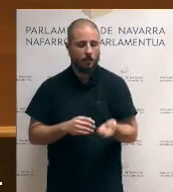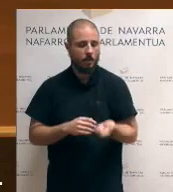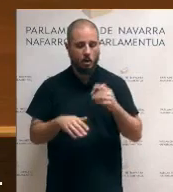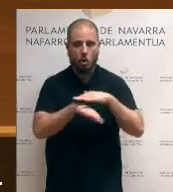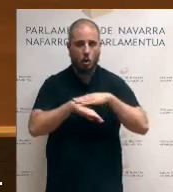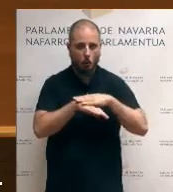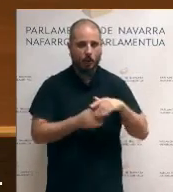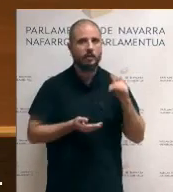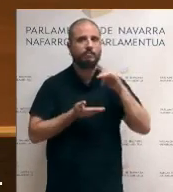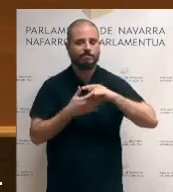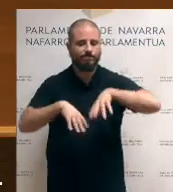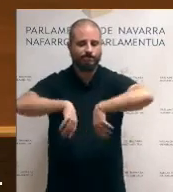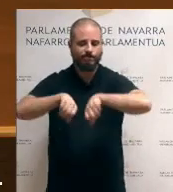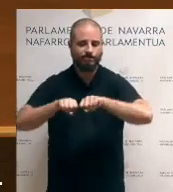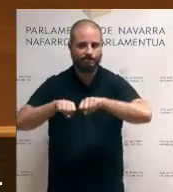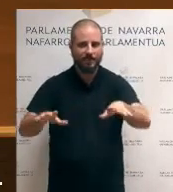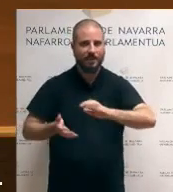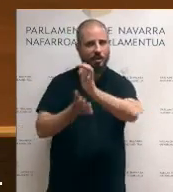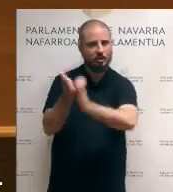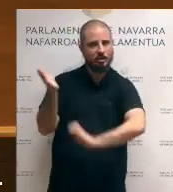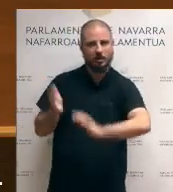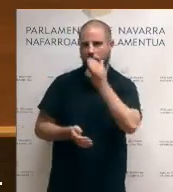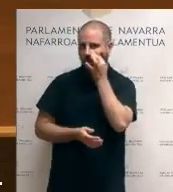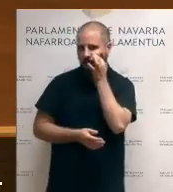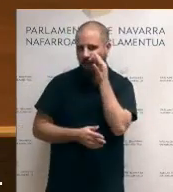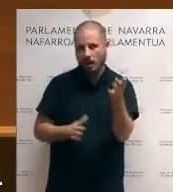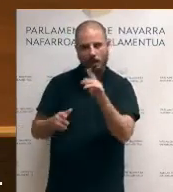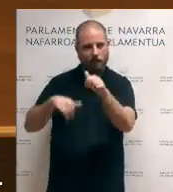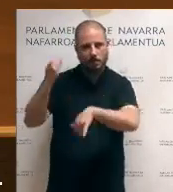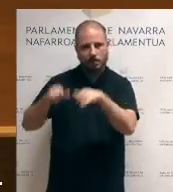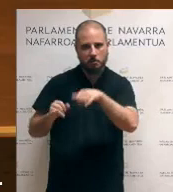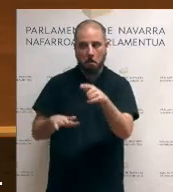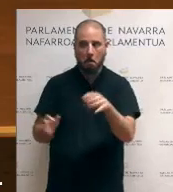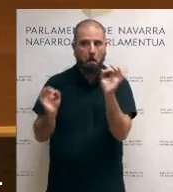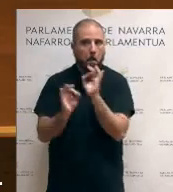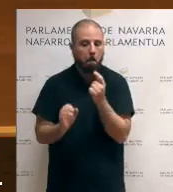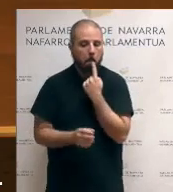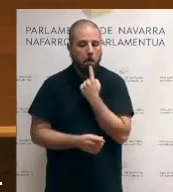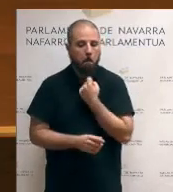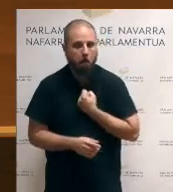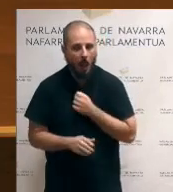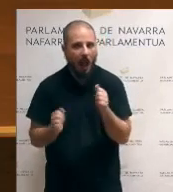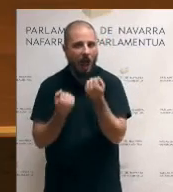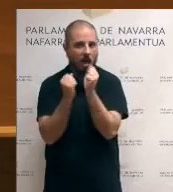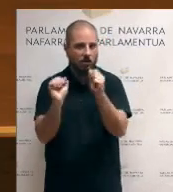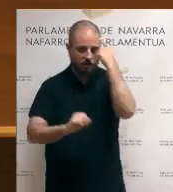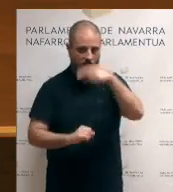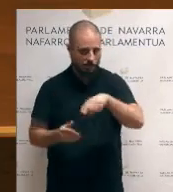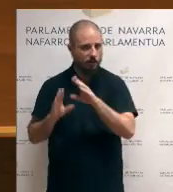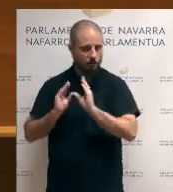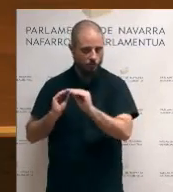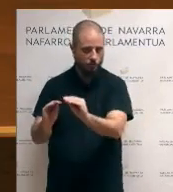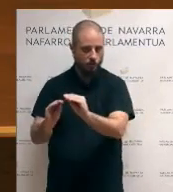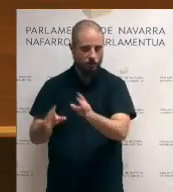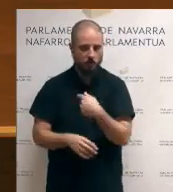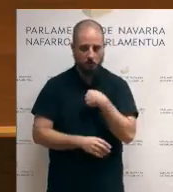texto que distorsionaron la realidad institucional de Navarra nada se supo, a pesar de que existían evidencias de que se seguían utilizando tantas como que yo los